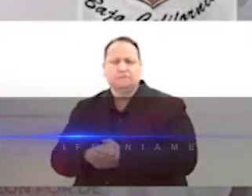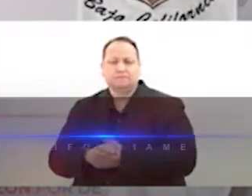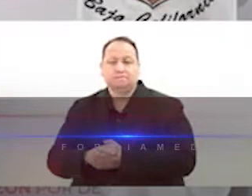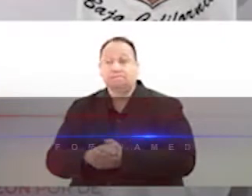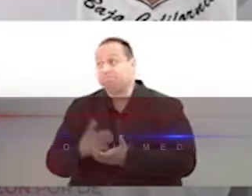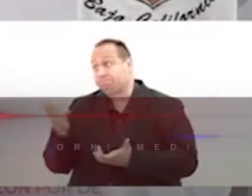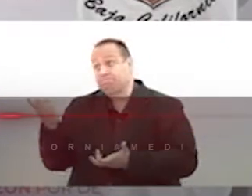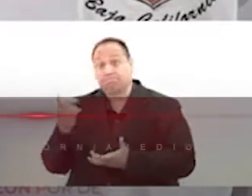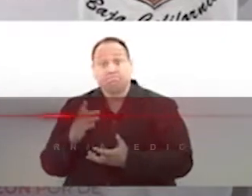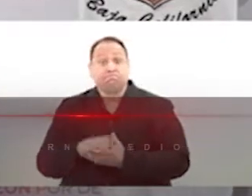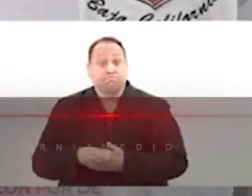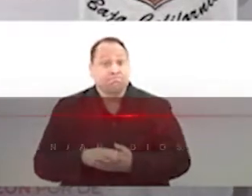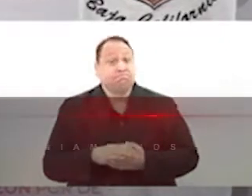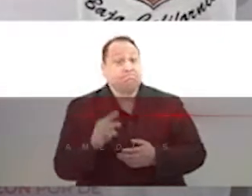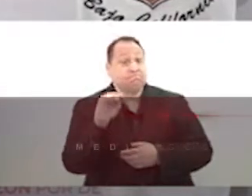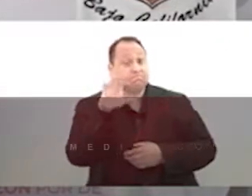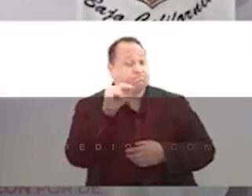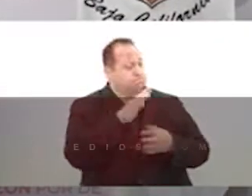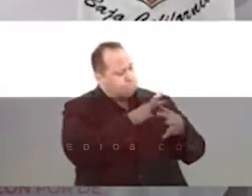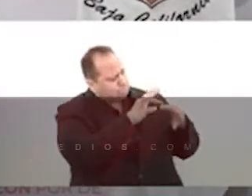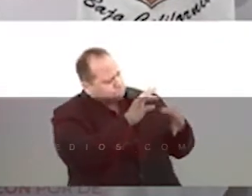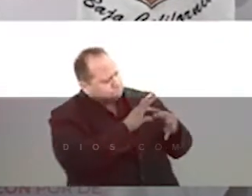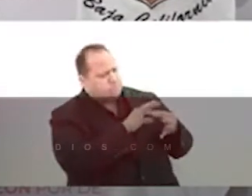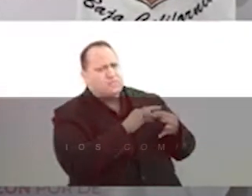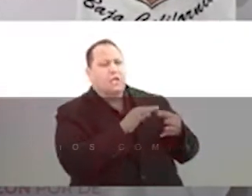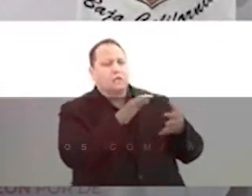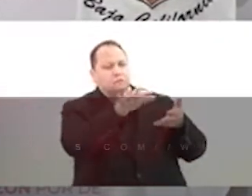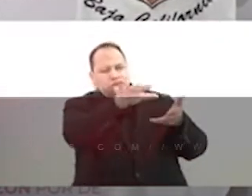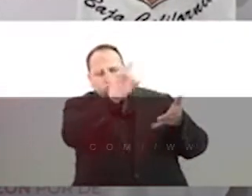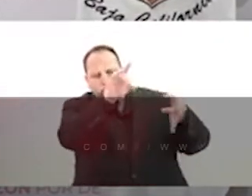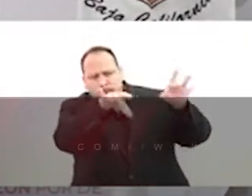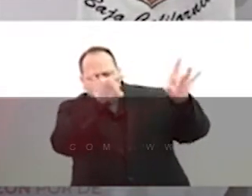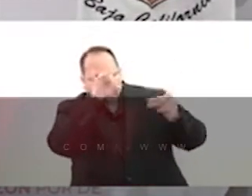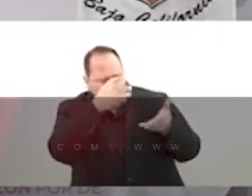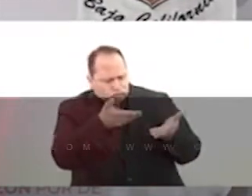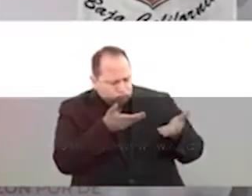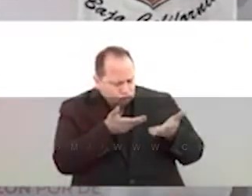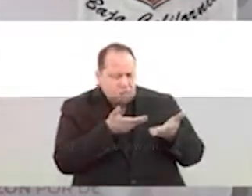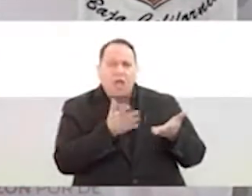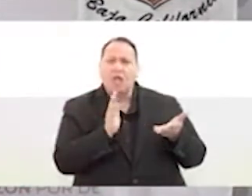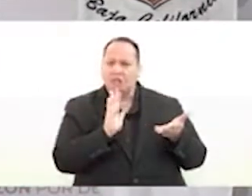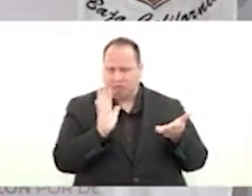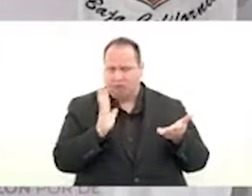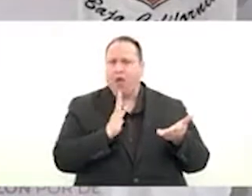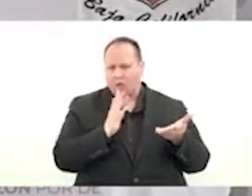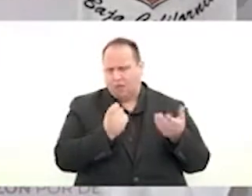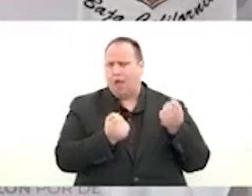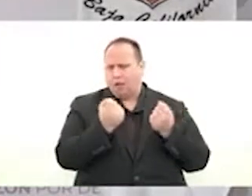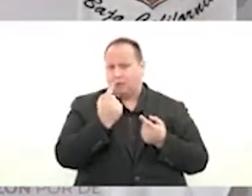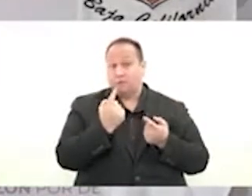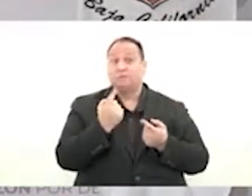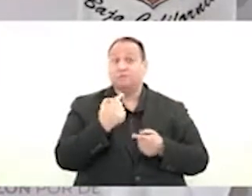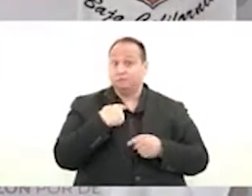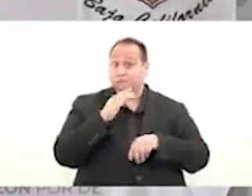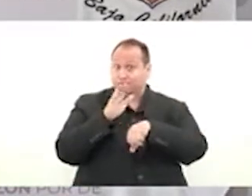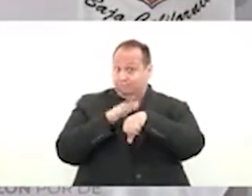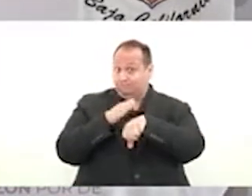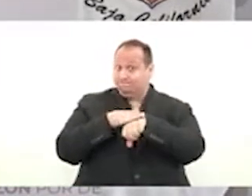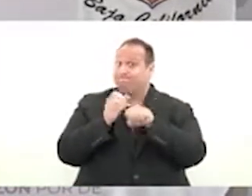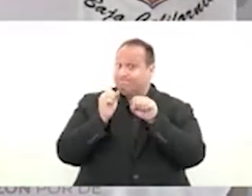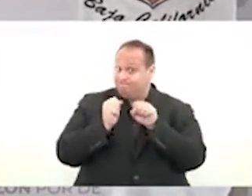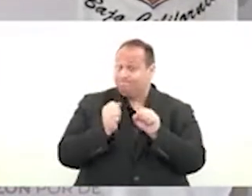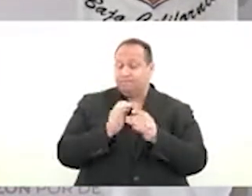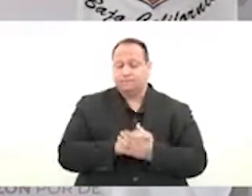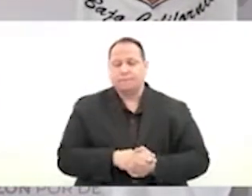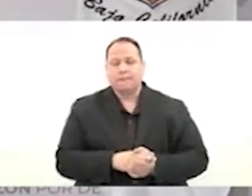bueno, ya hay algunas alternativas que se están planteando. Yo sí les puedo garantizar